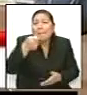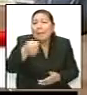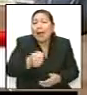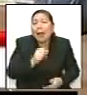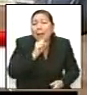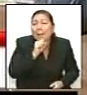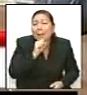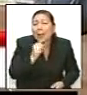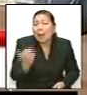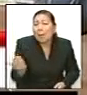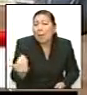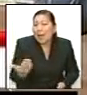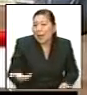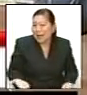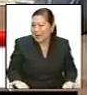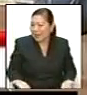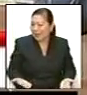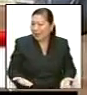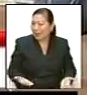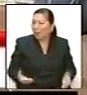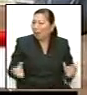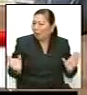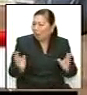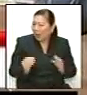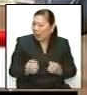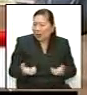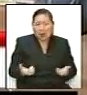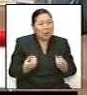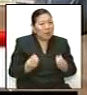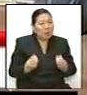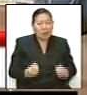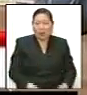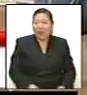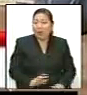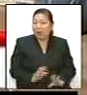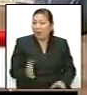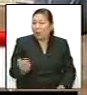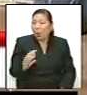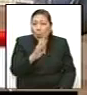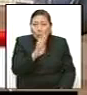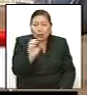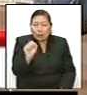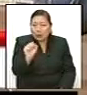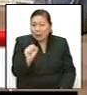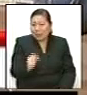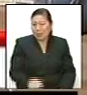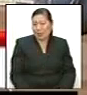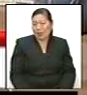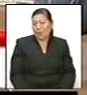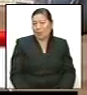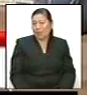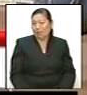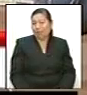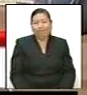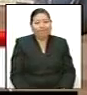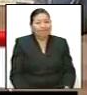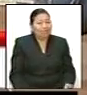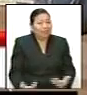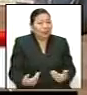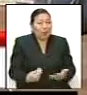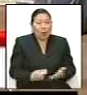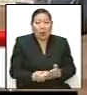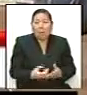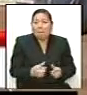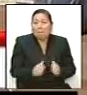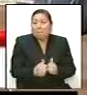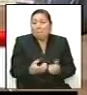Esa es la prioridad. Y eso va a dinamizar la economía, porque ese señor jubilado que gana 400 soles es indudable que va a ir a comprar